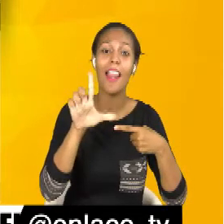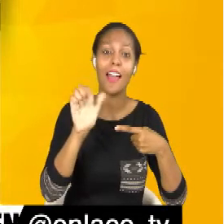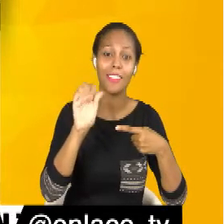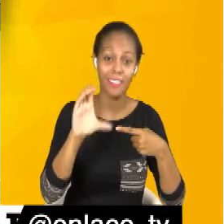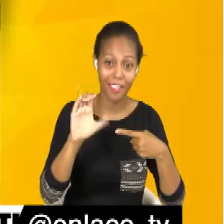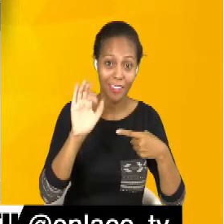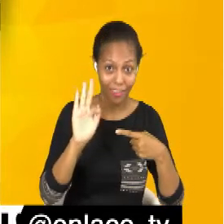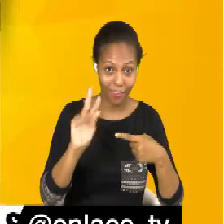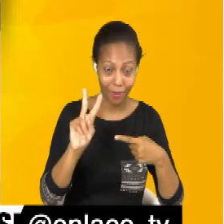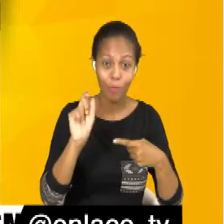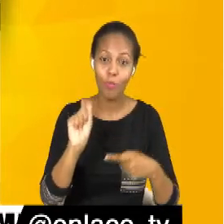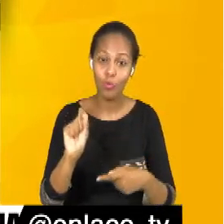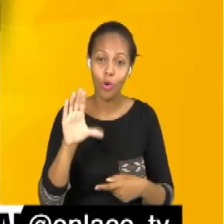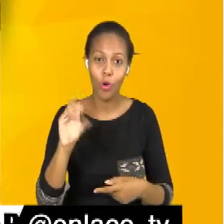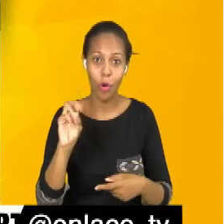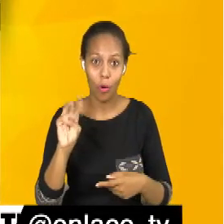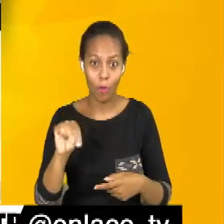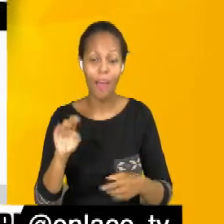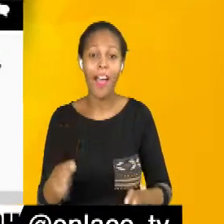www.enlacetelevisión.com. Visítenos.